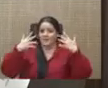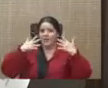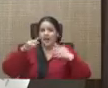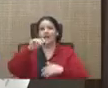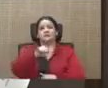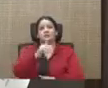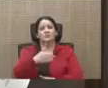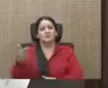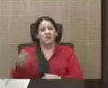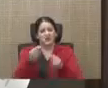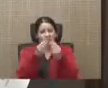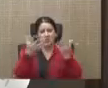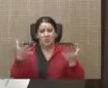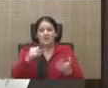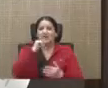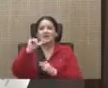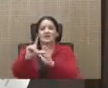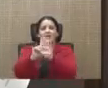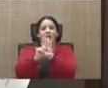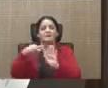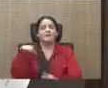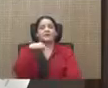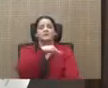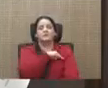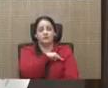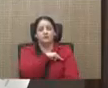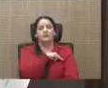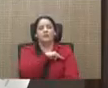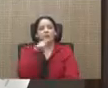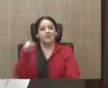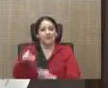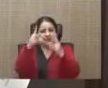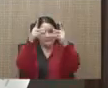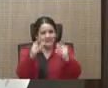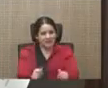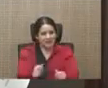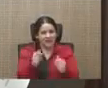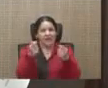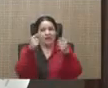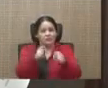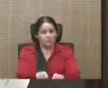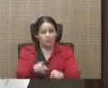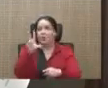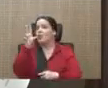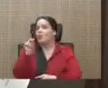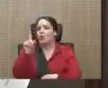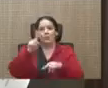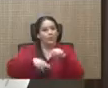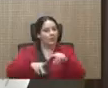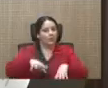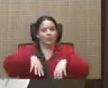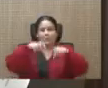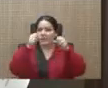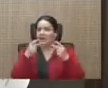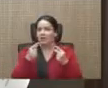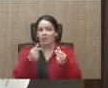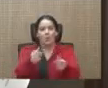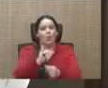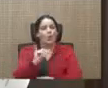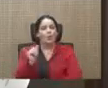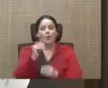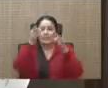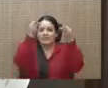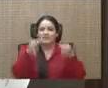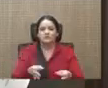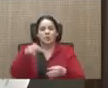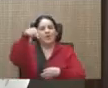pifia política ilegal del ministro de Hacienda sobre el asunto no podemos tomarla a la ligera, tal y como este Parlamento lo decidió desde que